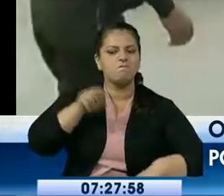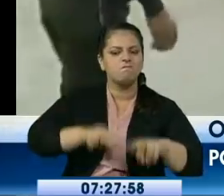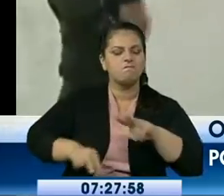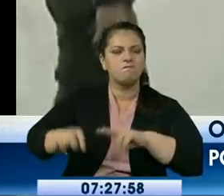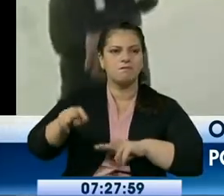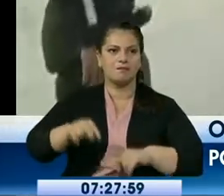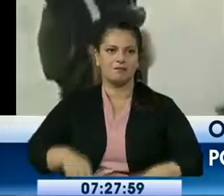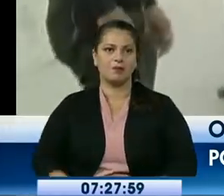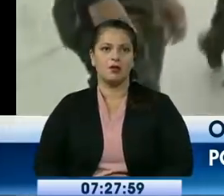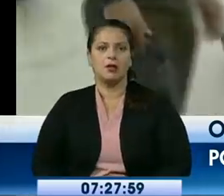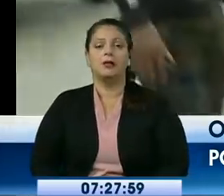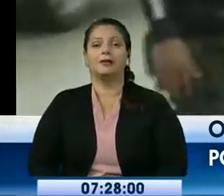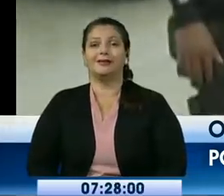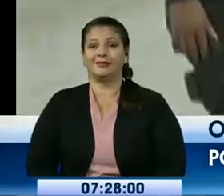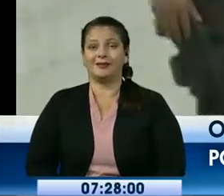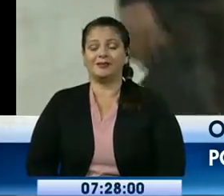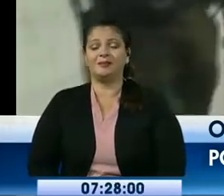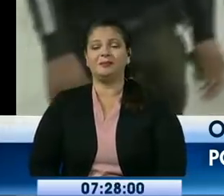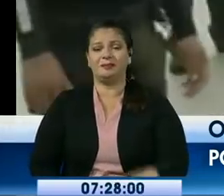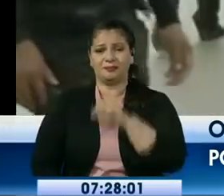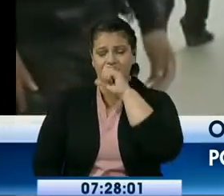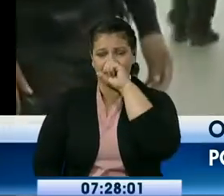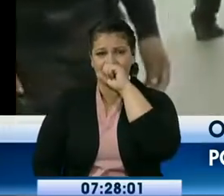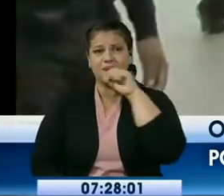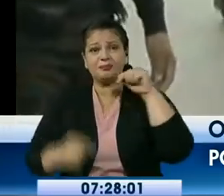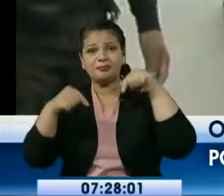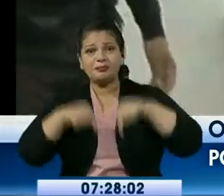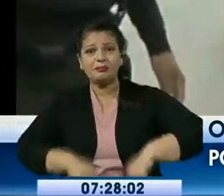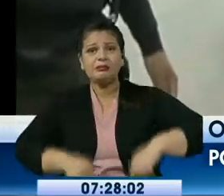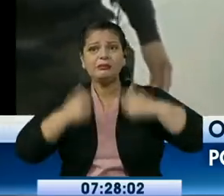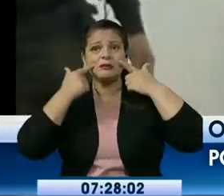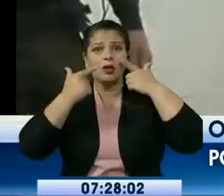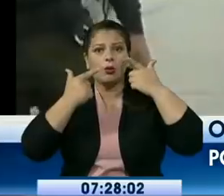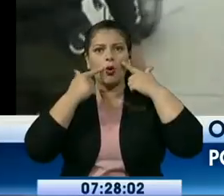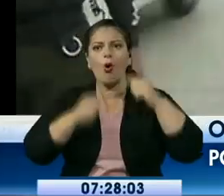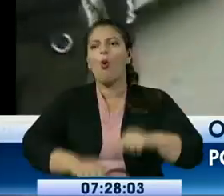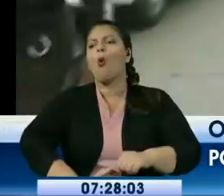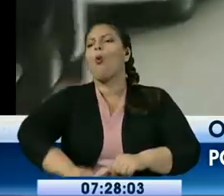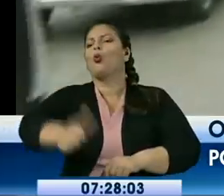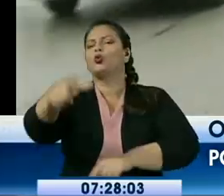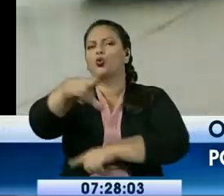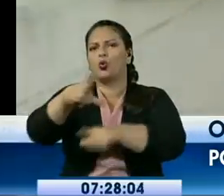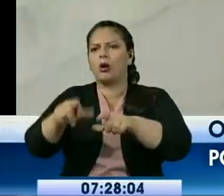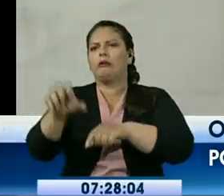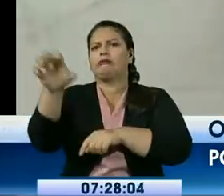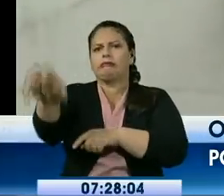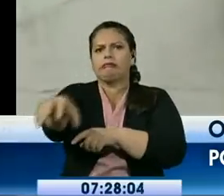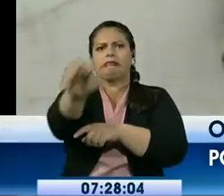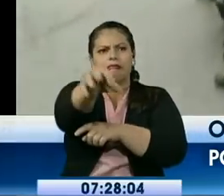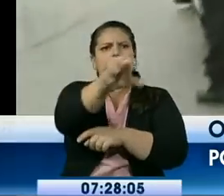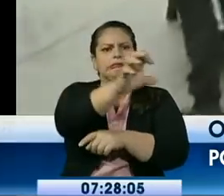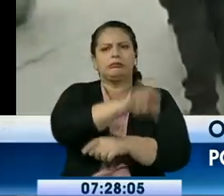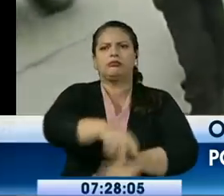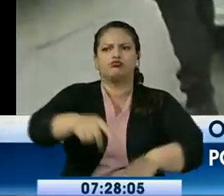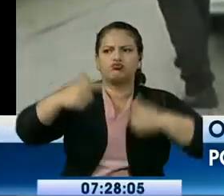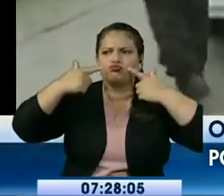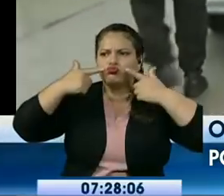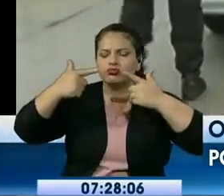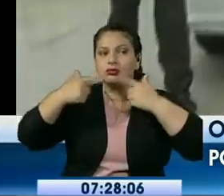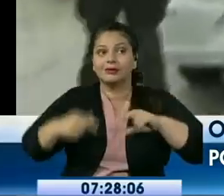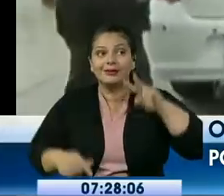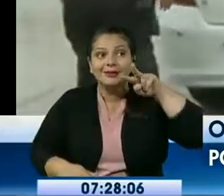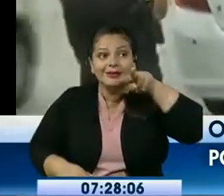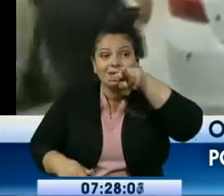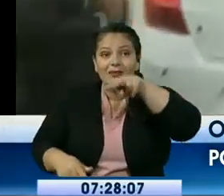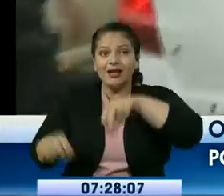simultáneos y dentro de otras planificaciones para evitar este tipo de... Mayor, observamos un auto tipo sedán, vidrios